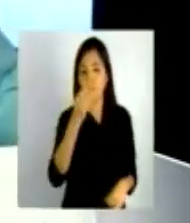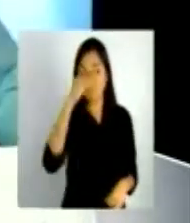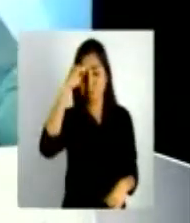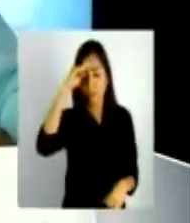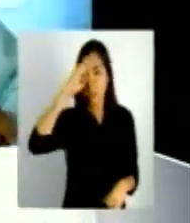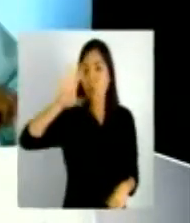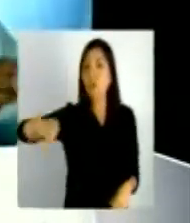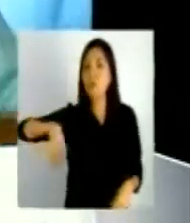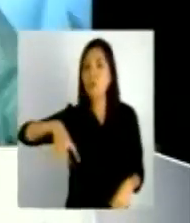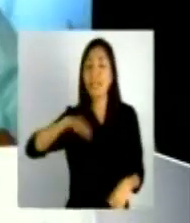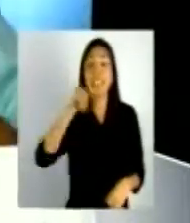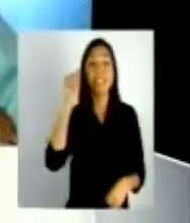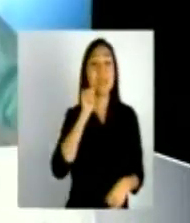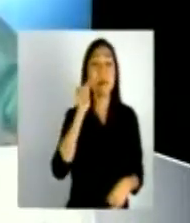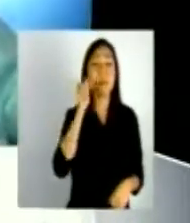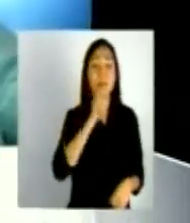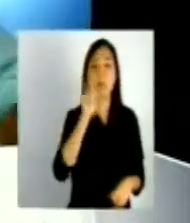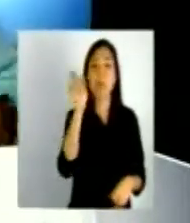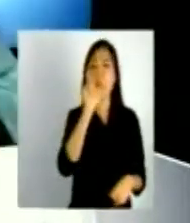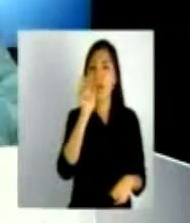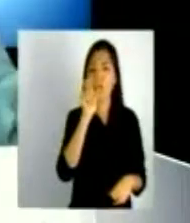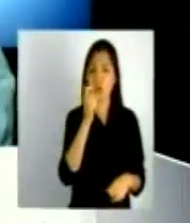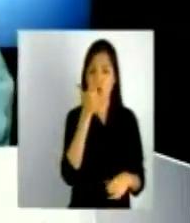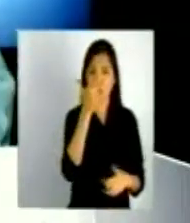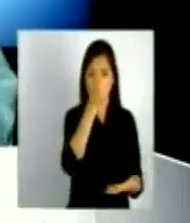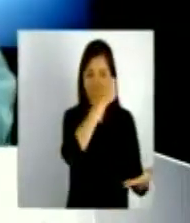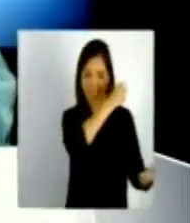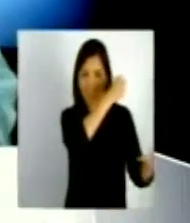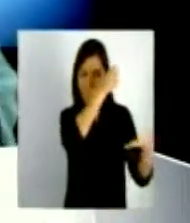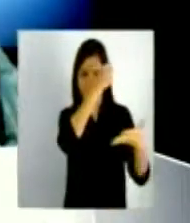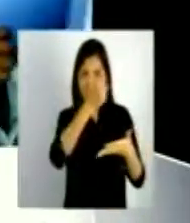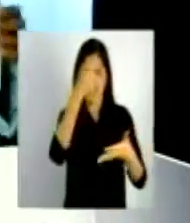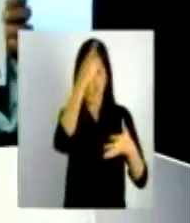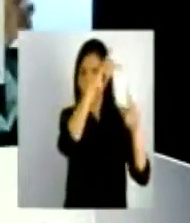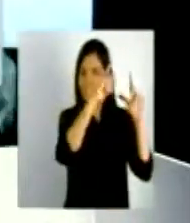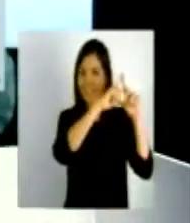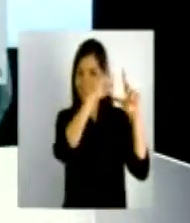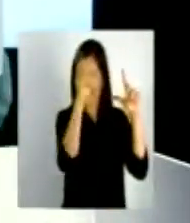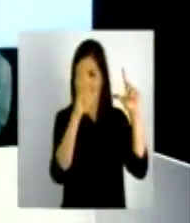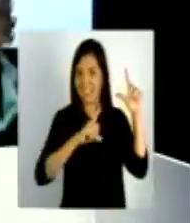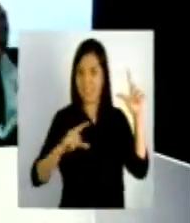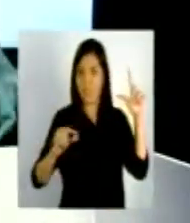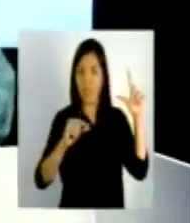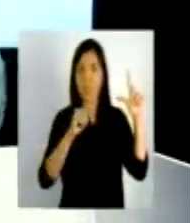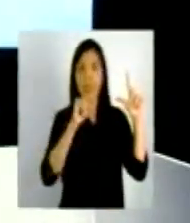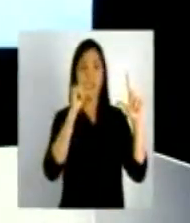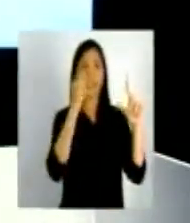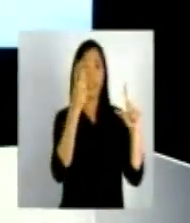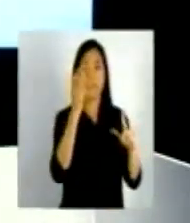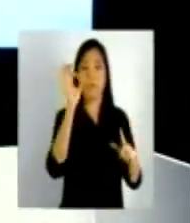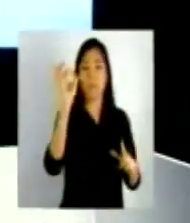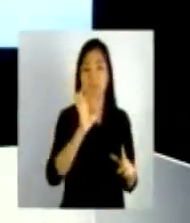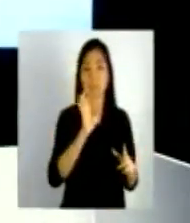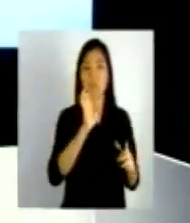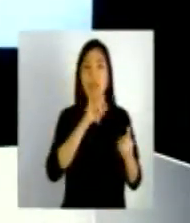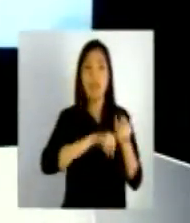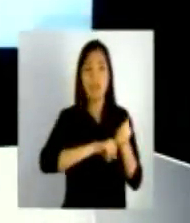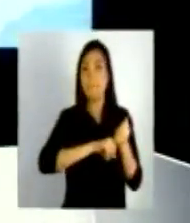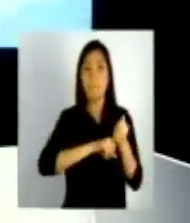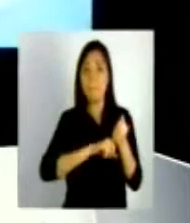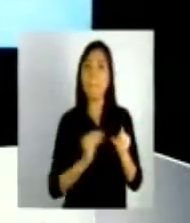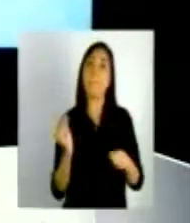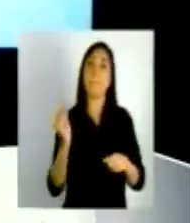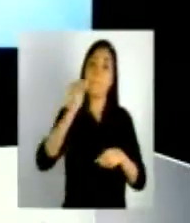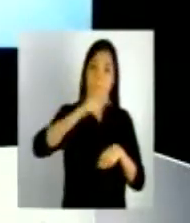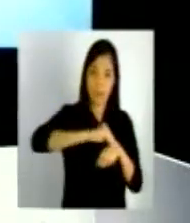primero, que el componente del recurso que llega de la Federación, que es ahorita el 3%, se amplíe.